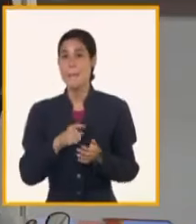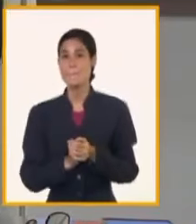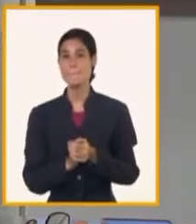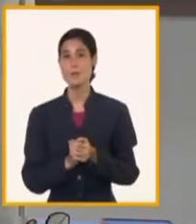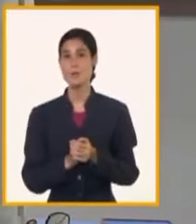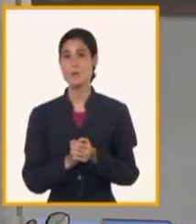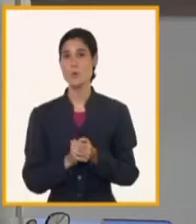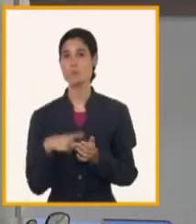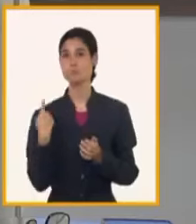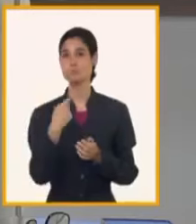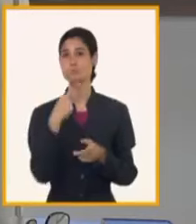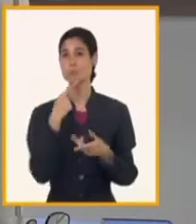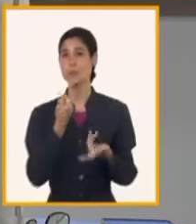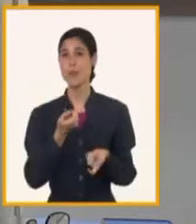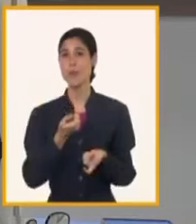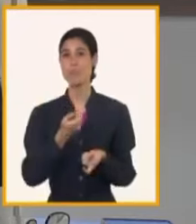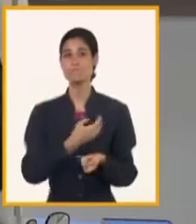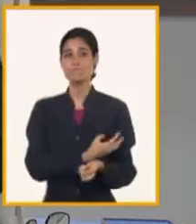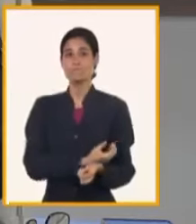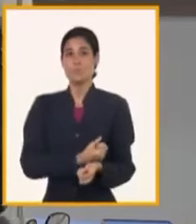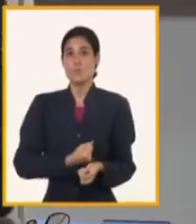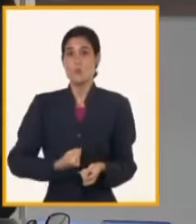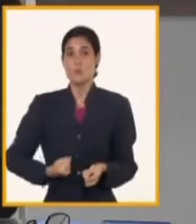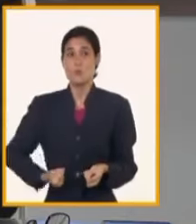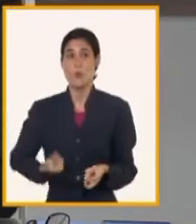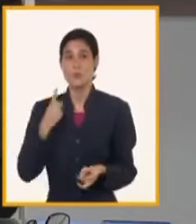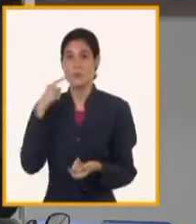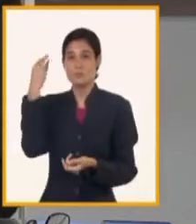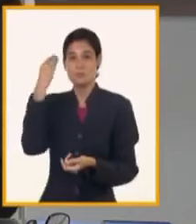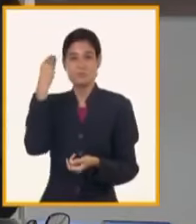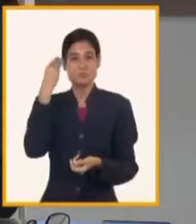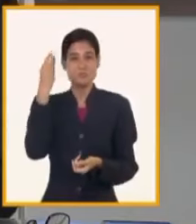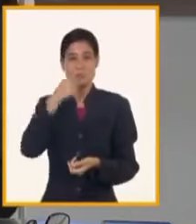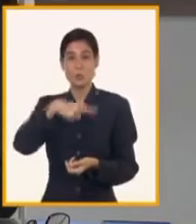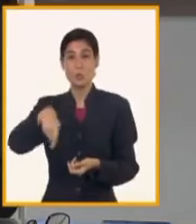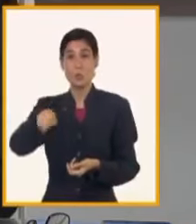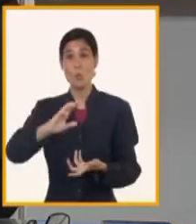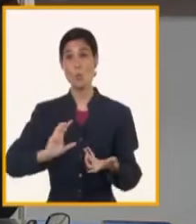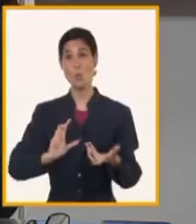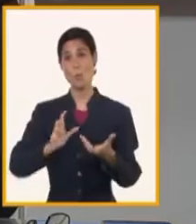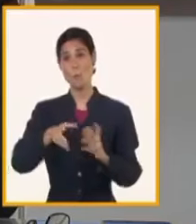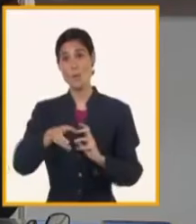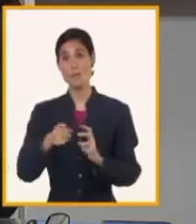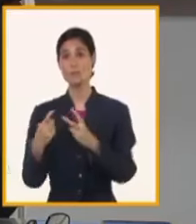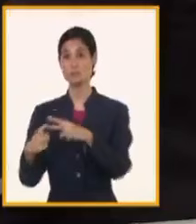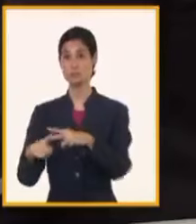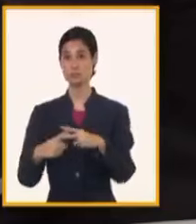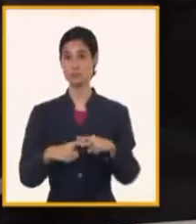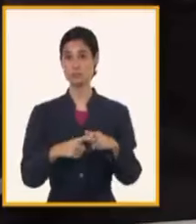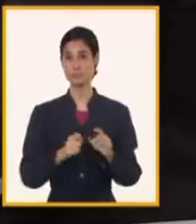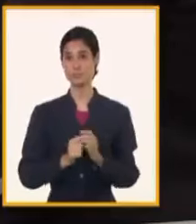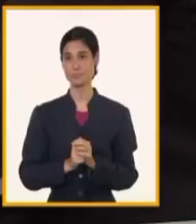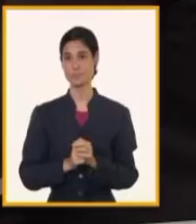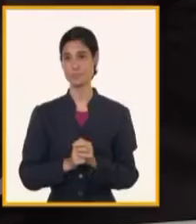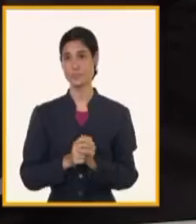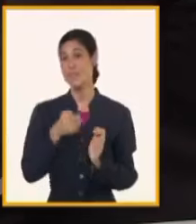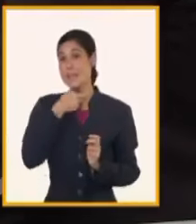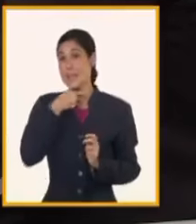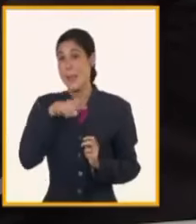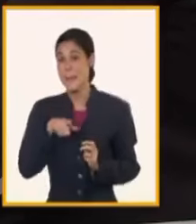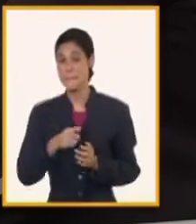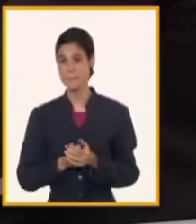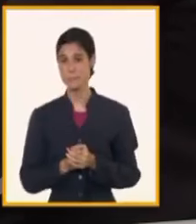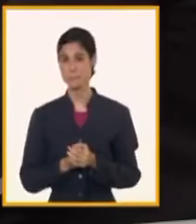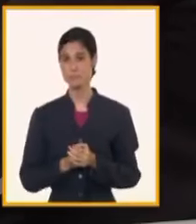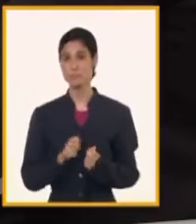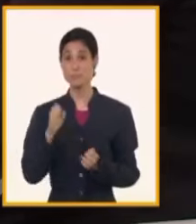allí con sacrificio y con te voy a poner un ejemplo sin ánimo de extenderme no nosotros buscamos la bomba en Europa